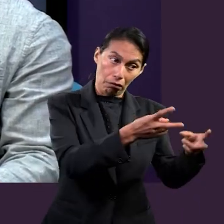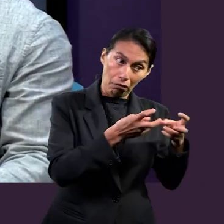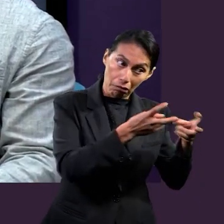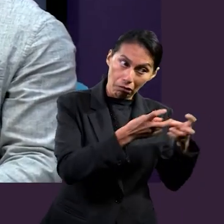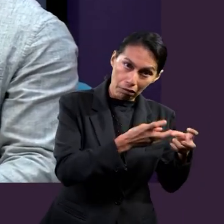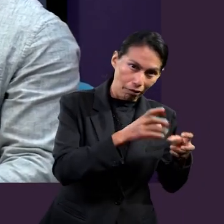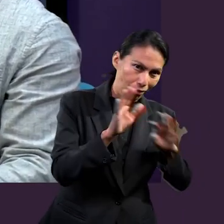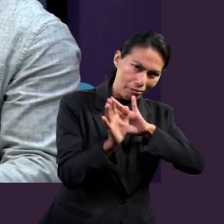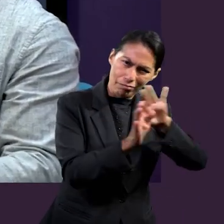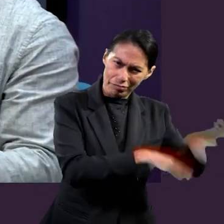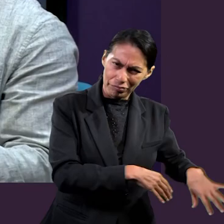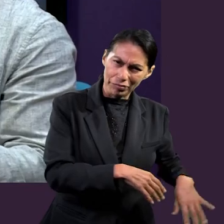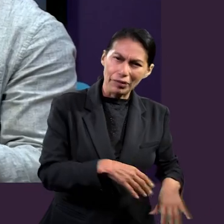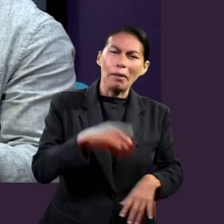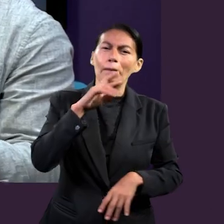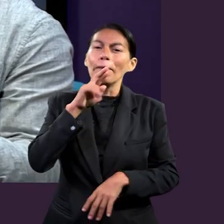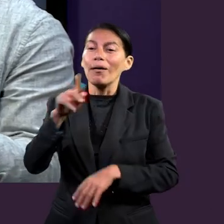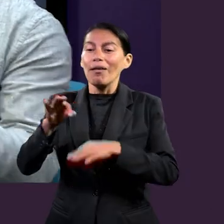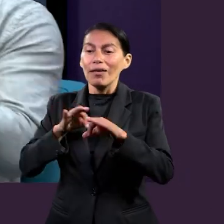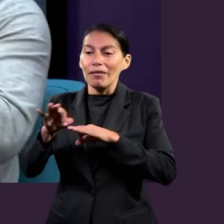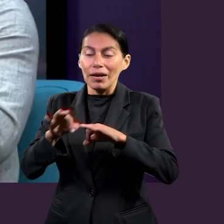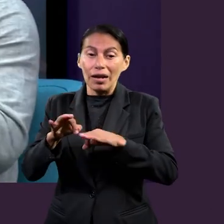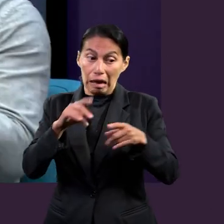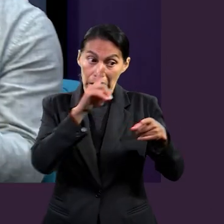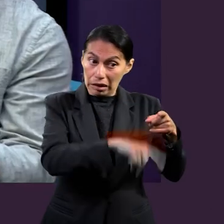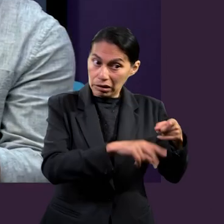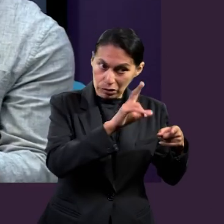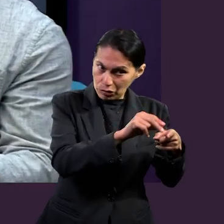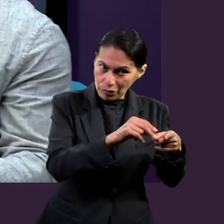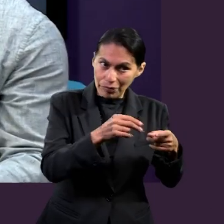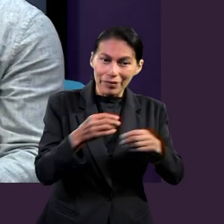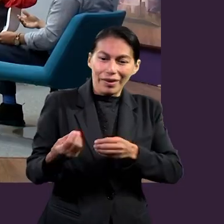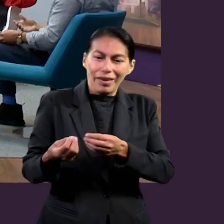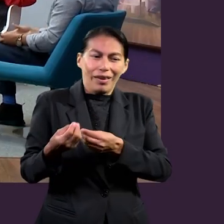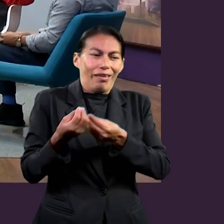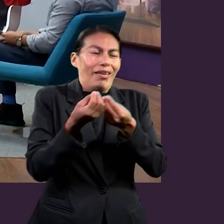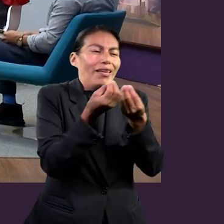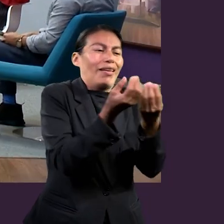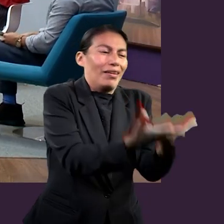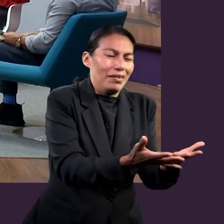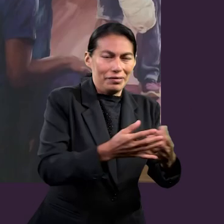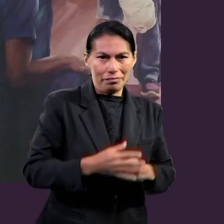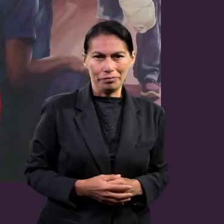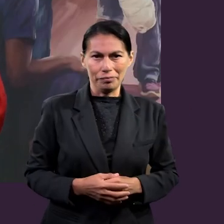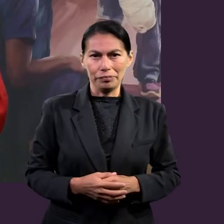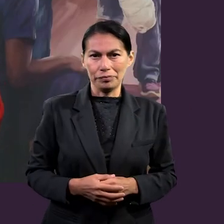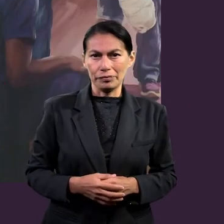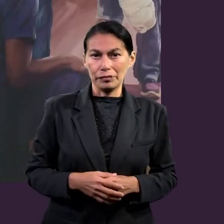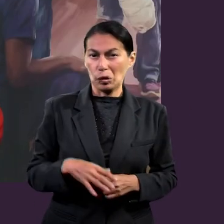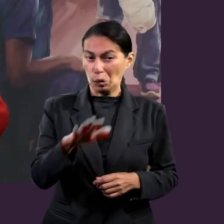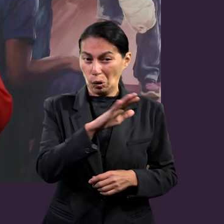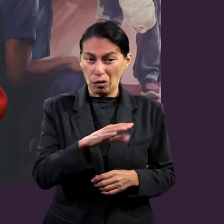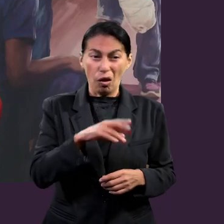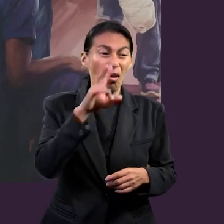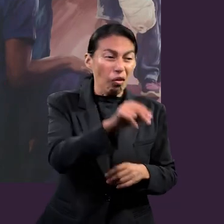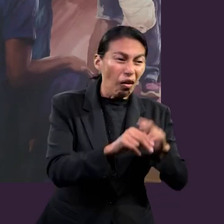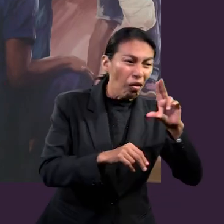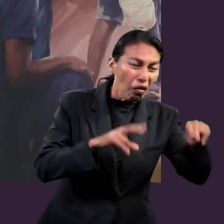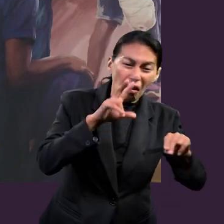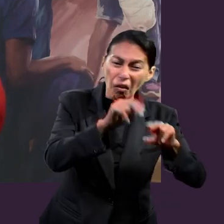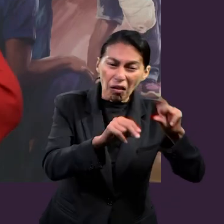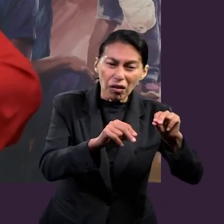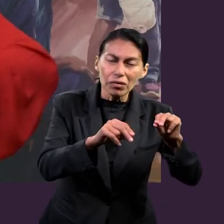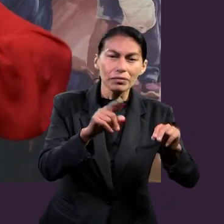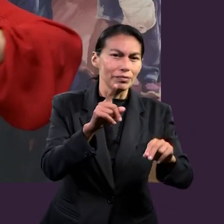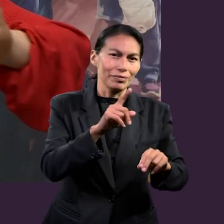que es lo que nos dice Pablo, mejor ponte a trabajar. Y en vez de quitarle, dale a alguien. Él usa como, no todo es negativo, no hagas esto. No, no,